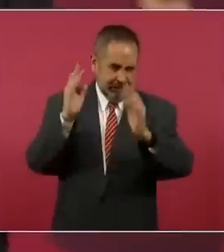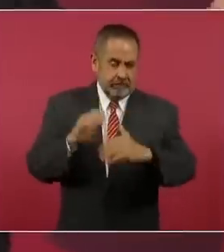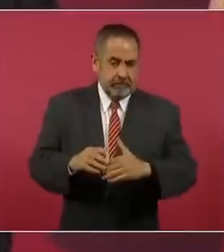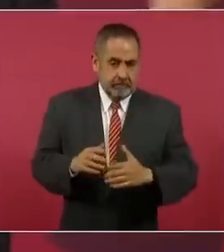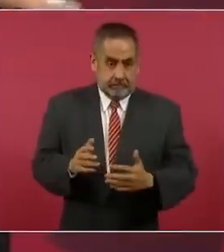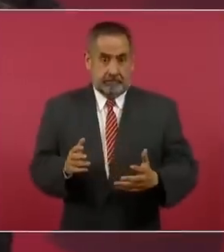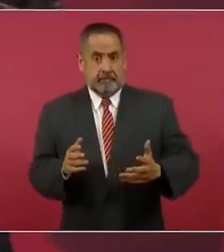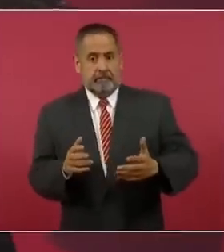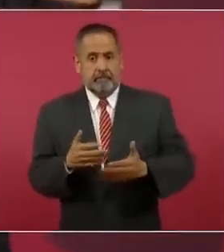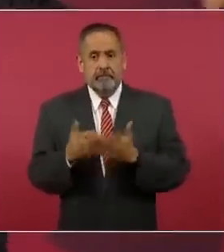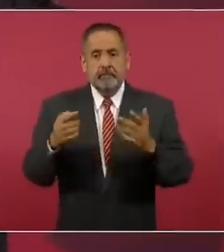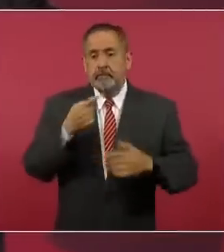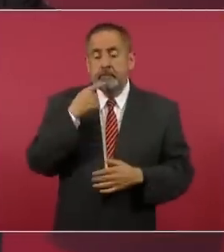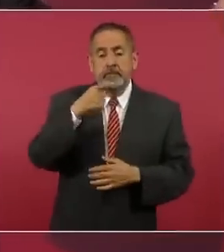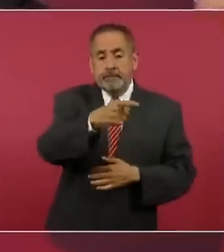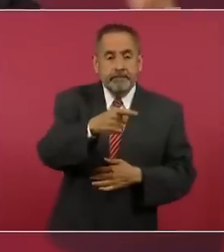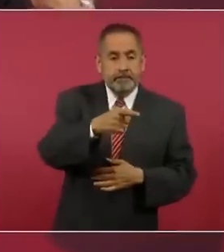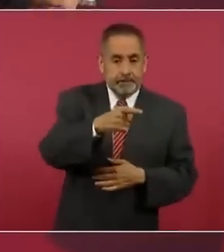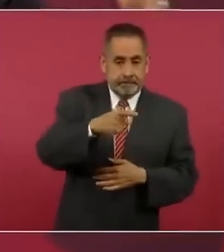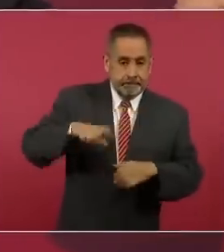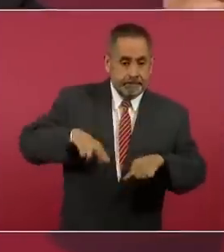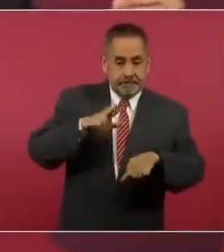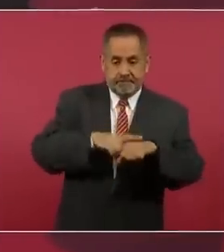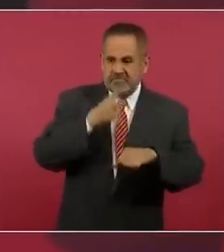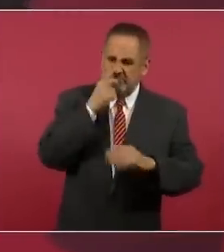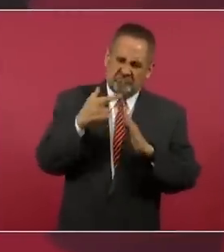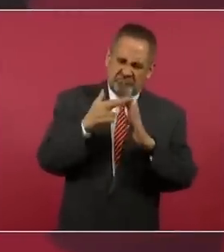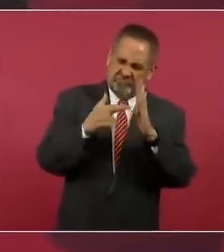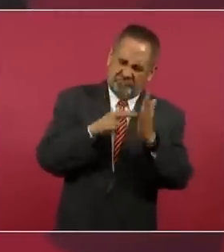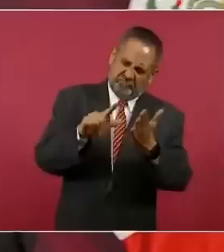ahora está tomando medidas